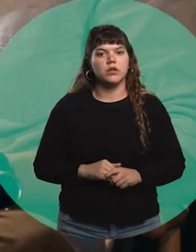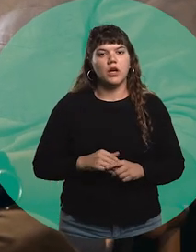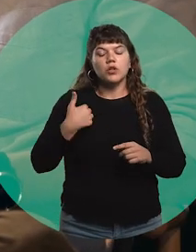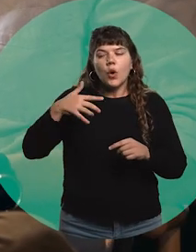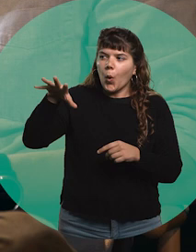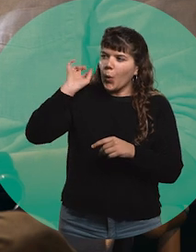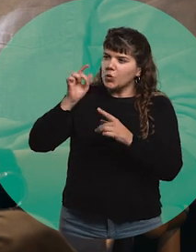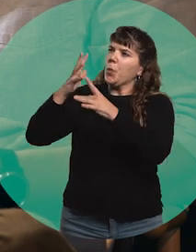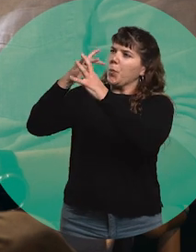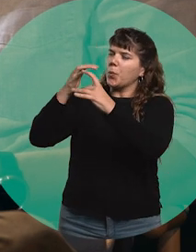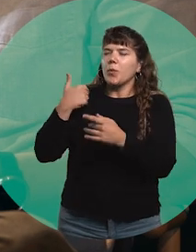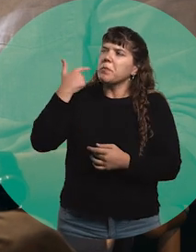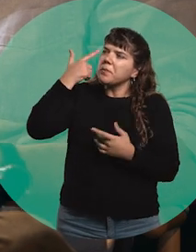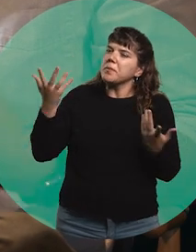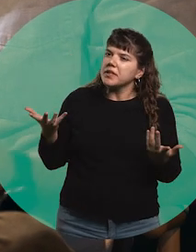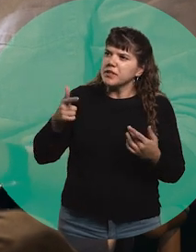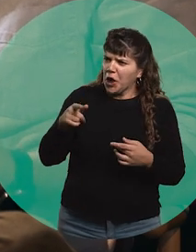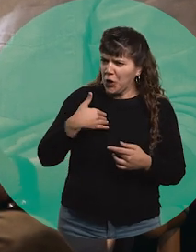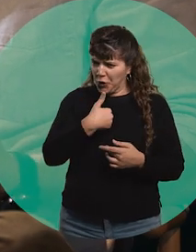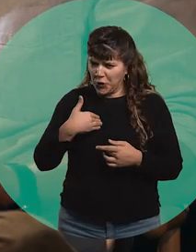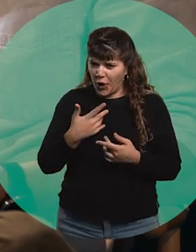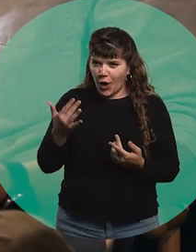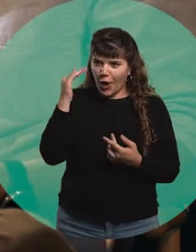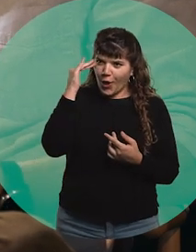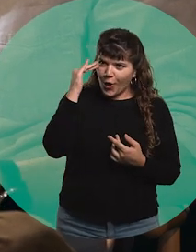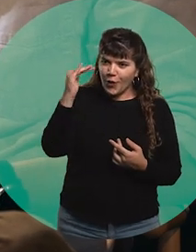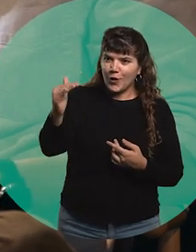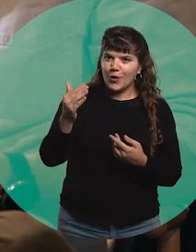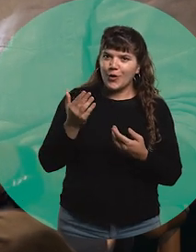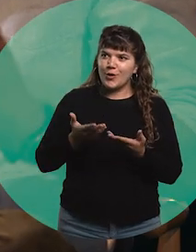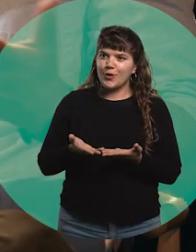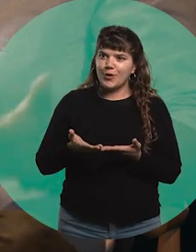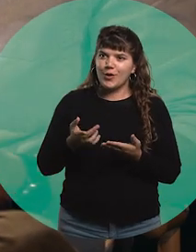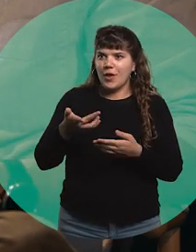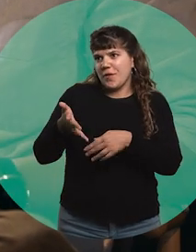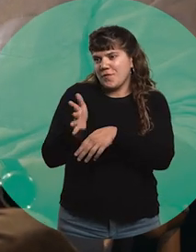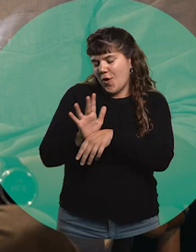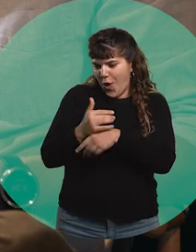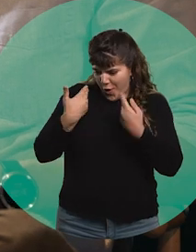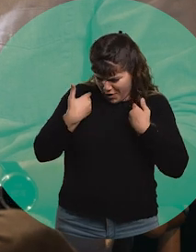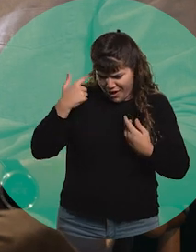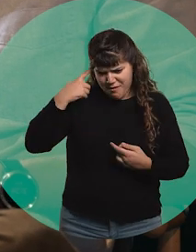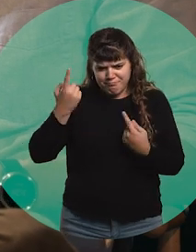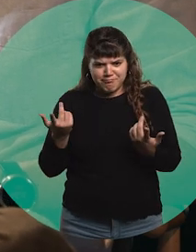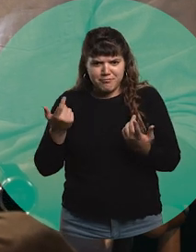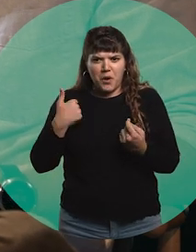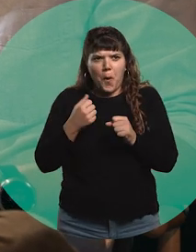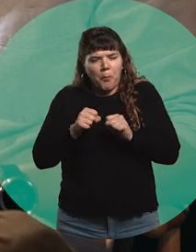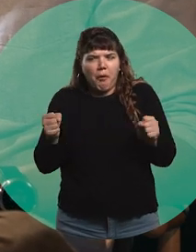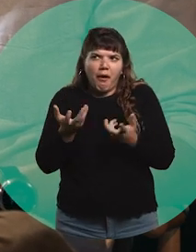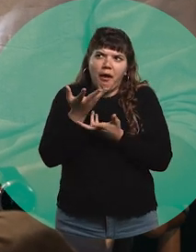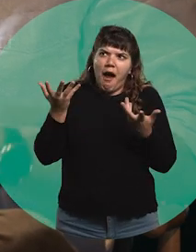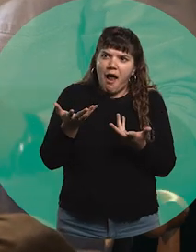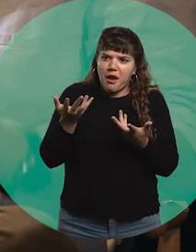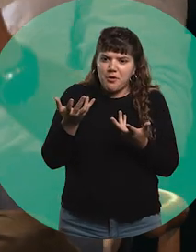me quedé pensando si tenía en mi rol de docente de biología, si tenía algún elemento que